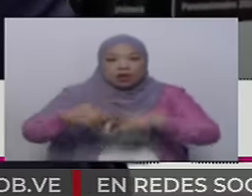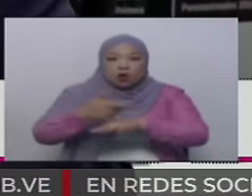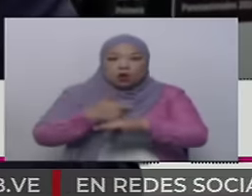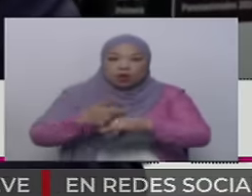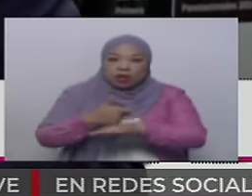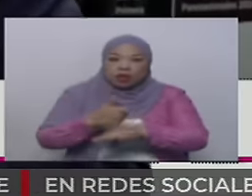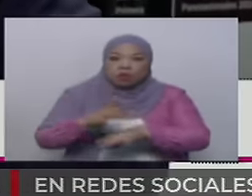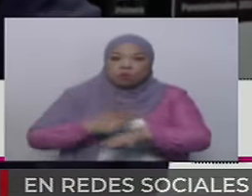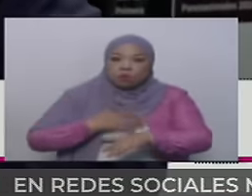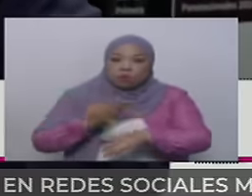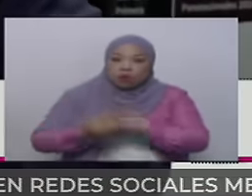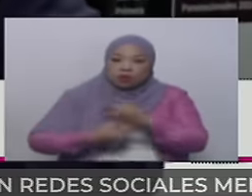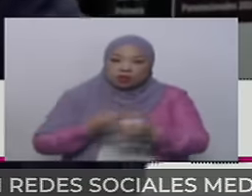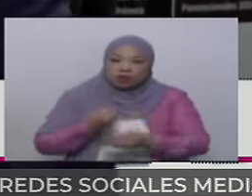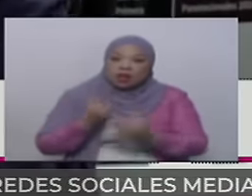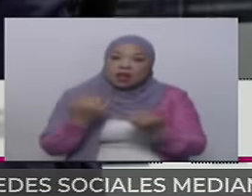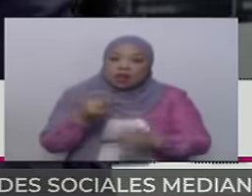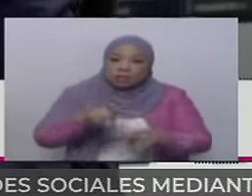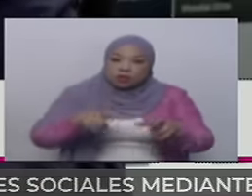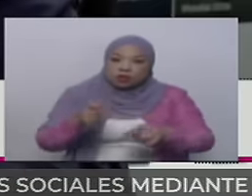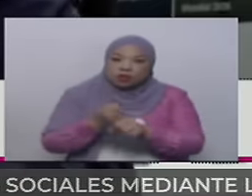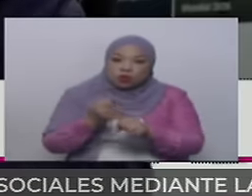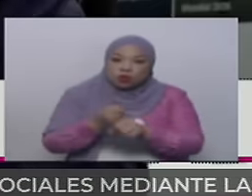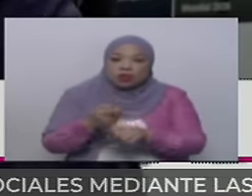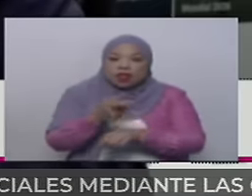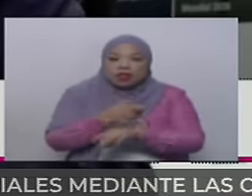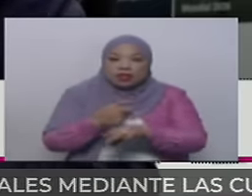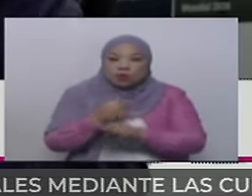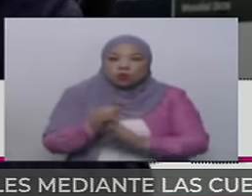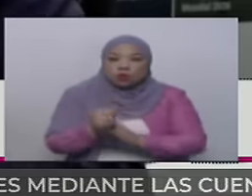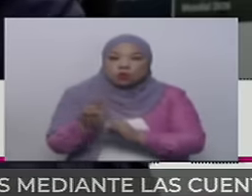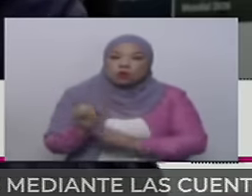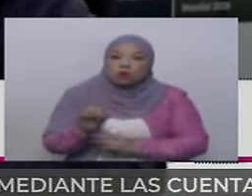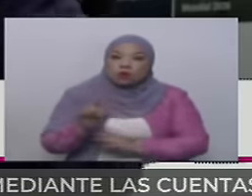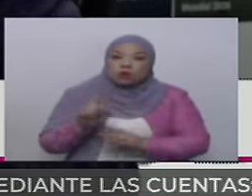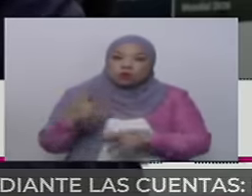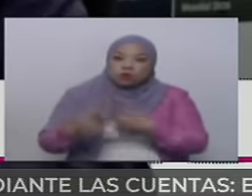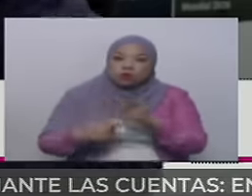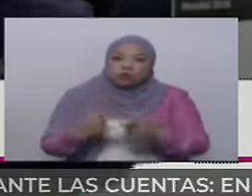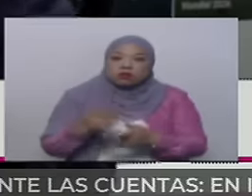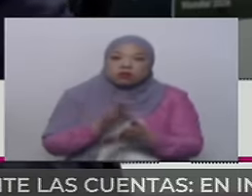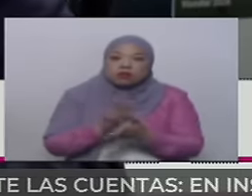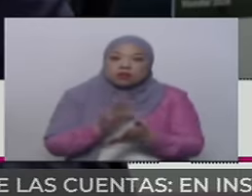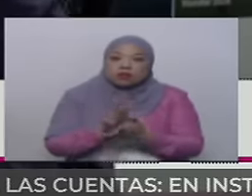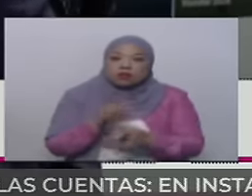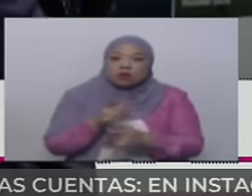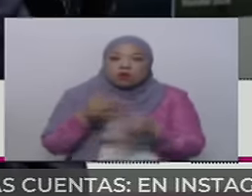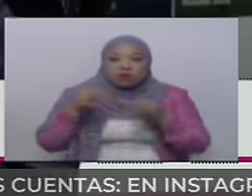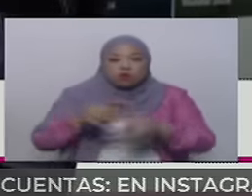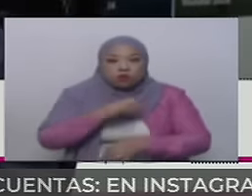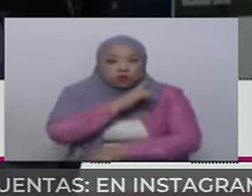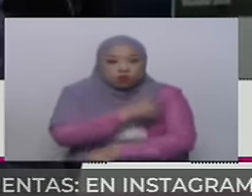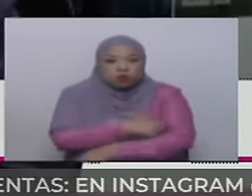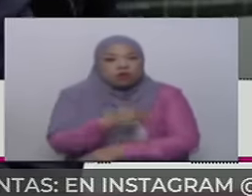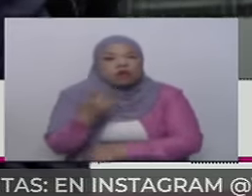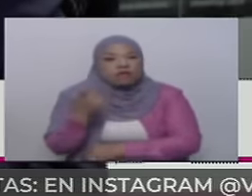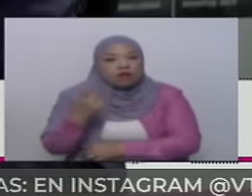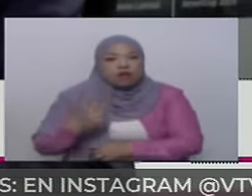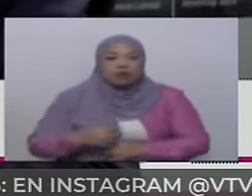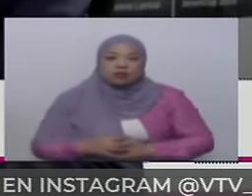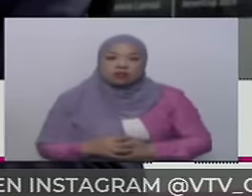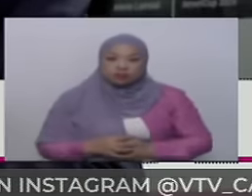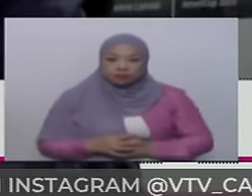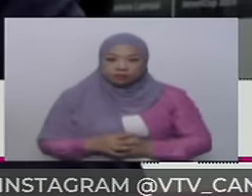gobierno, de quienes dirigimos el Estado. Venezuela comienza a tener un Estado fuerte, que hace falta muchas cosas por